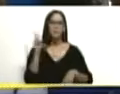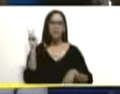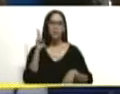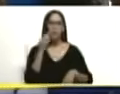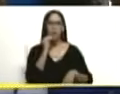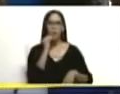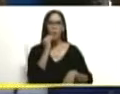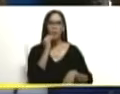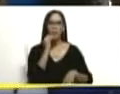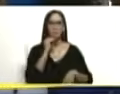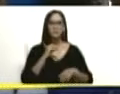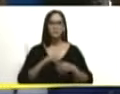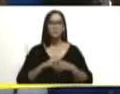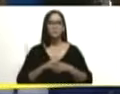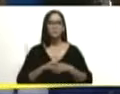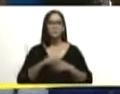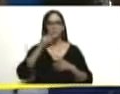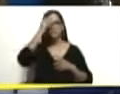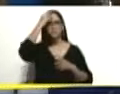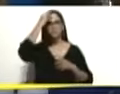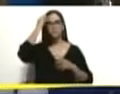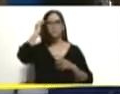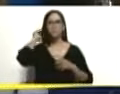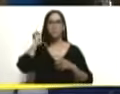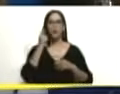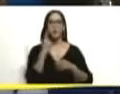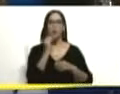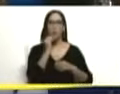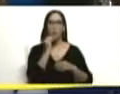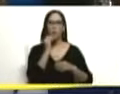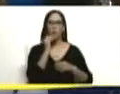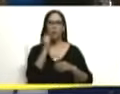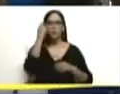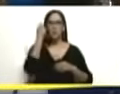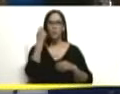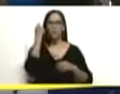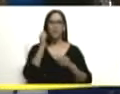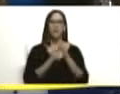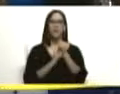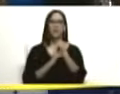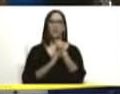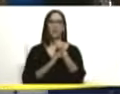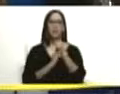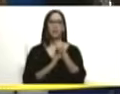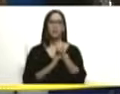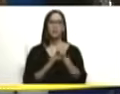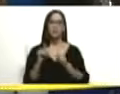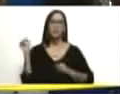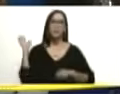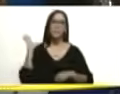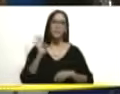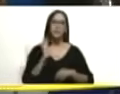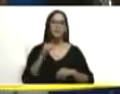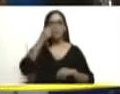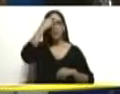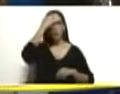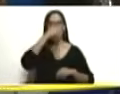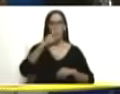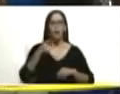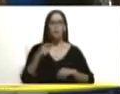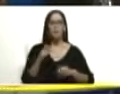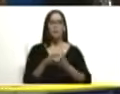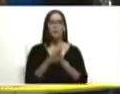Venezuela Joven a una joven diputada, lideresa, venida de los pueblos y